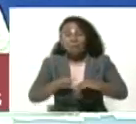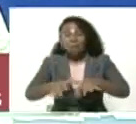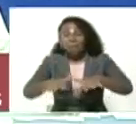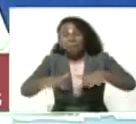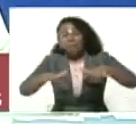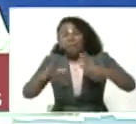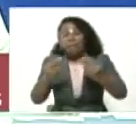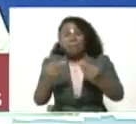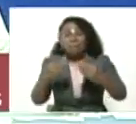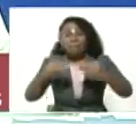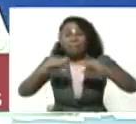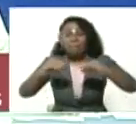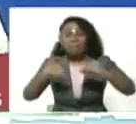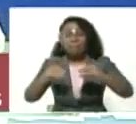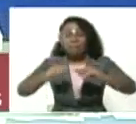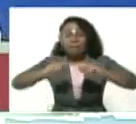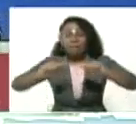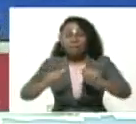fresco.